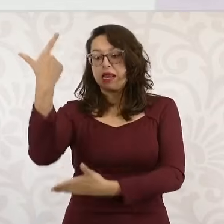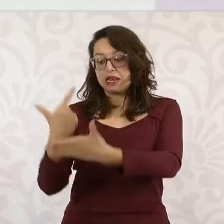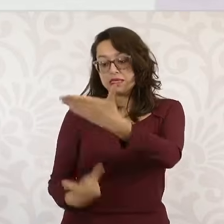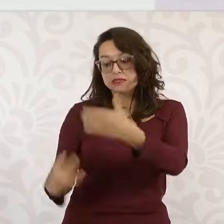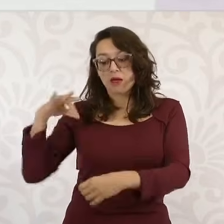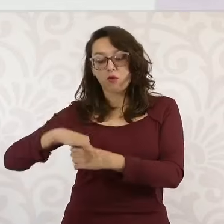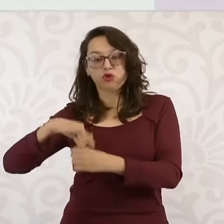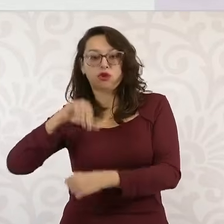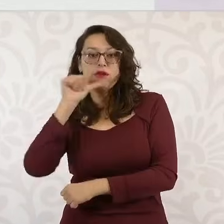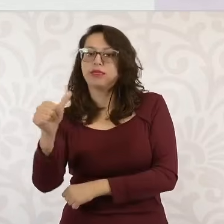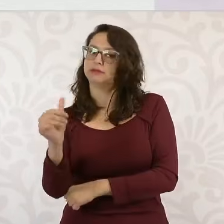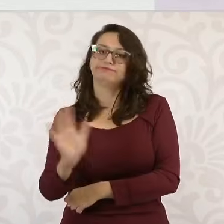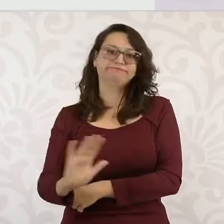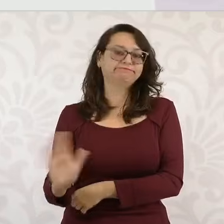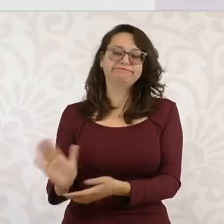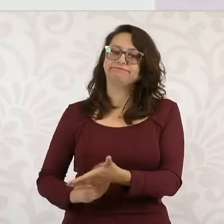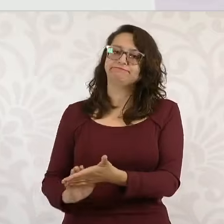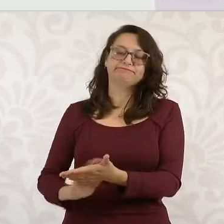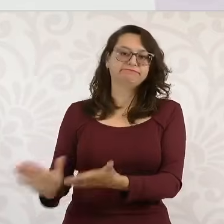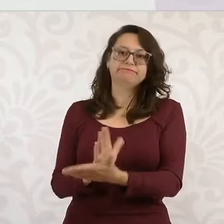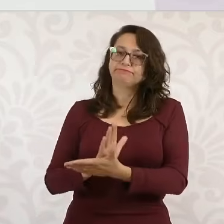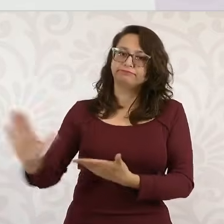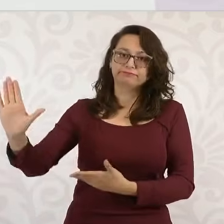proporcional plurinominal, así como están ahora.